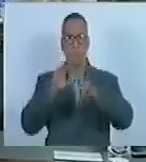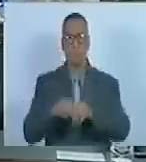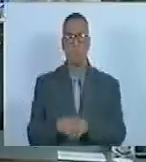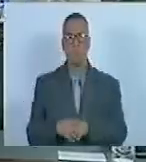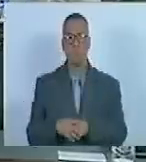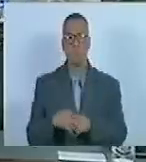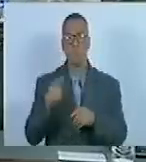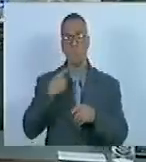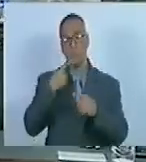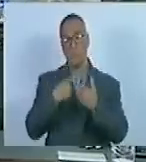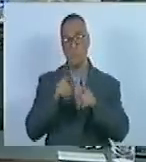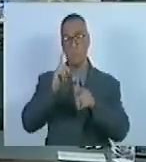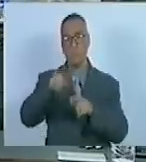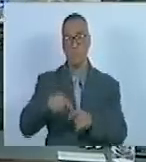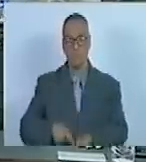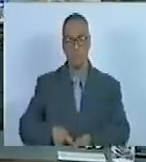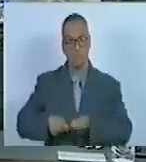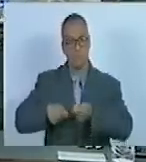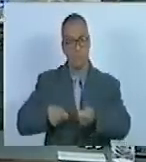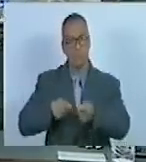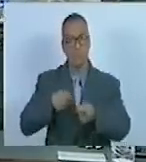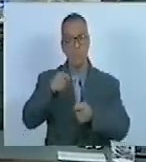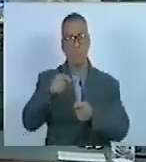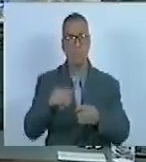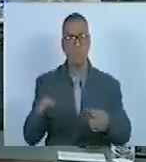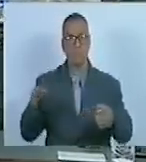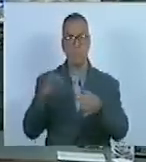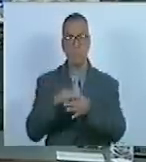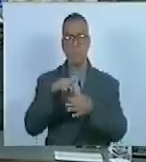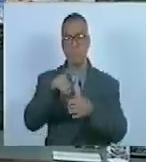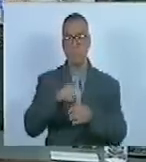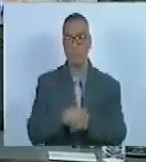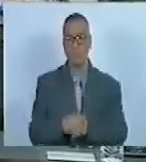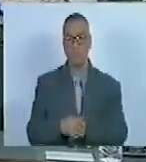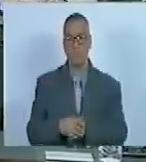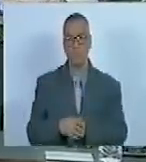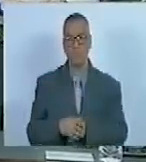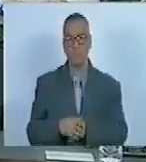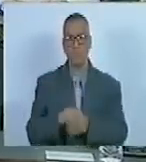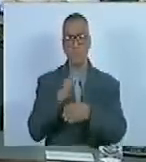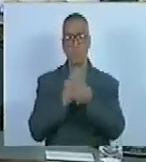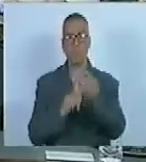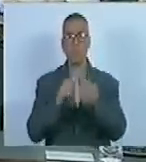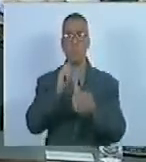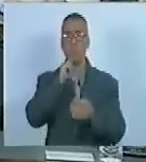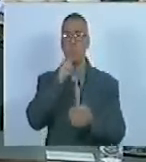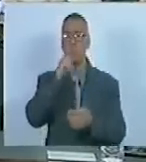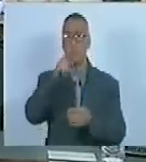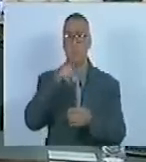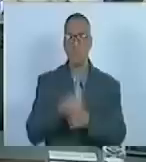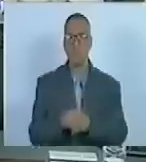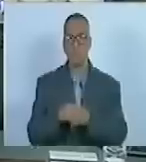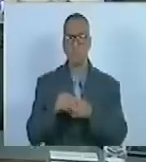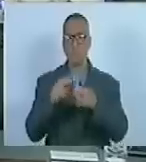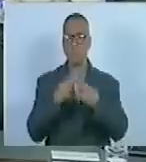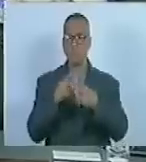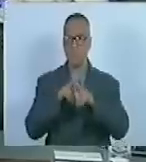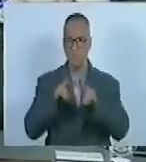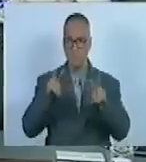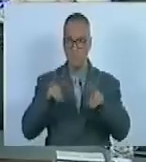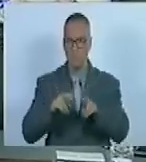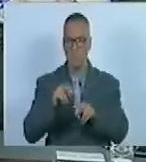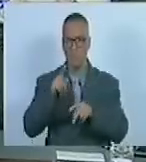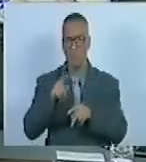Pero obviamente también atentaba en contra de la unidad de Rusia y de la paz